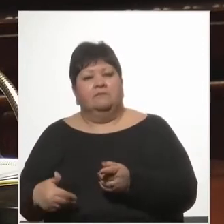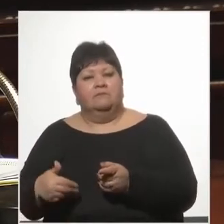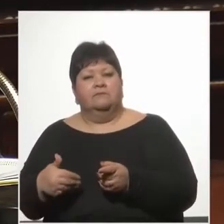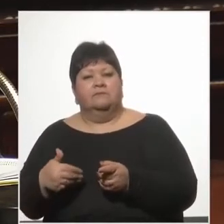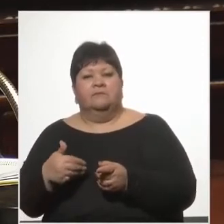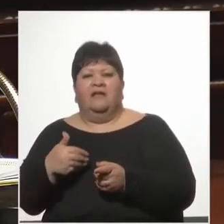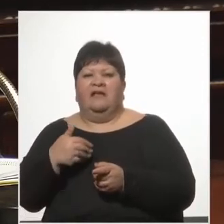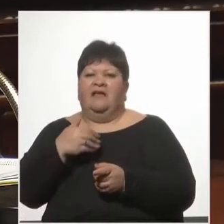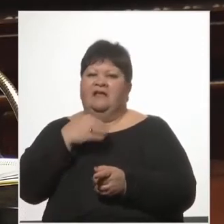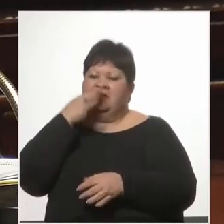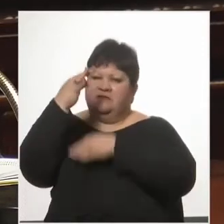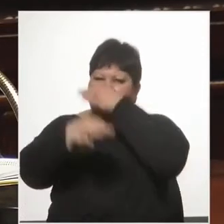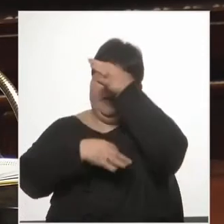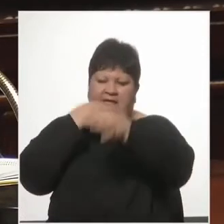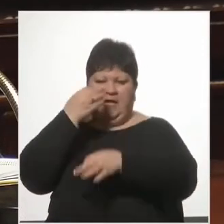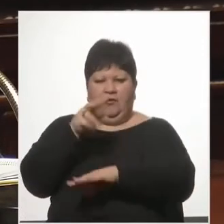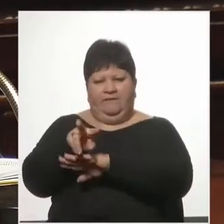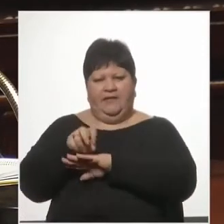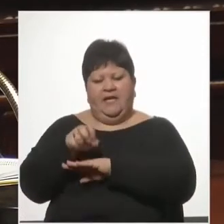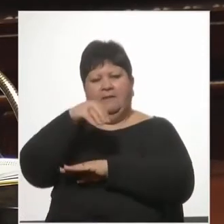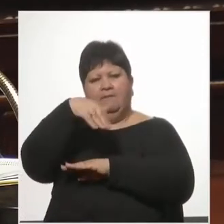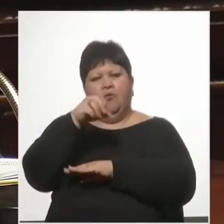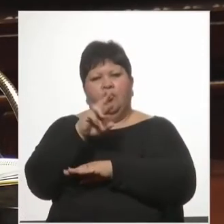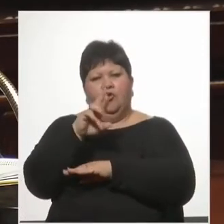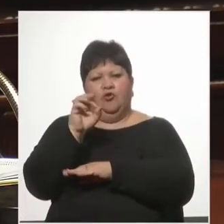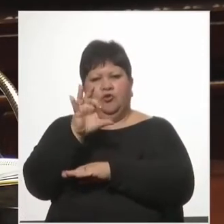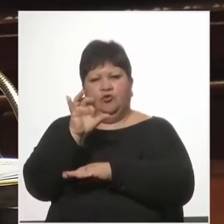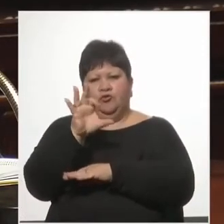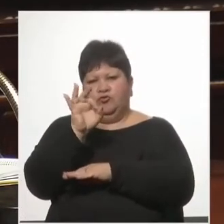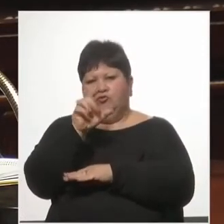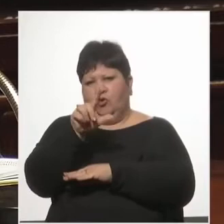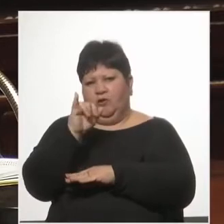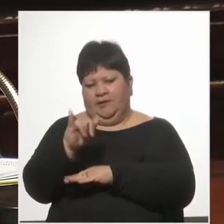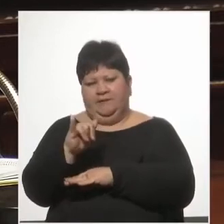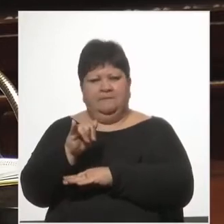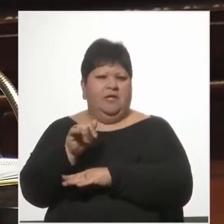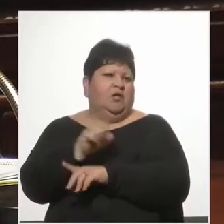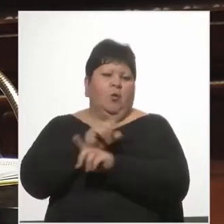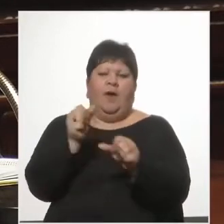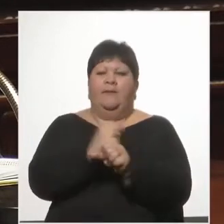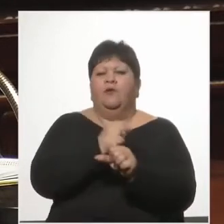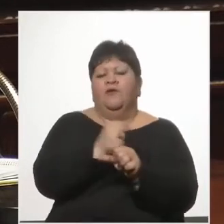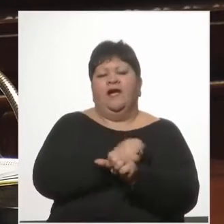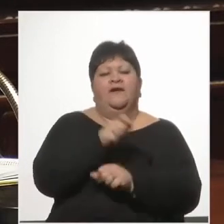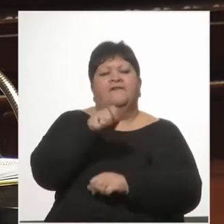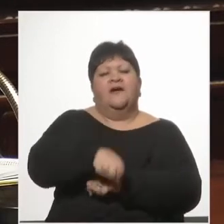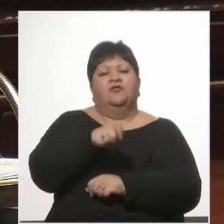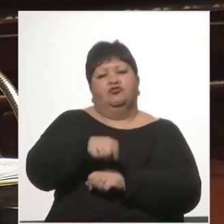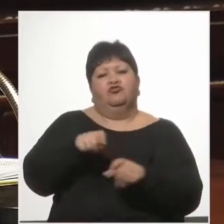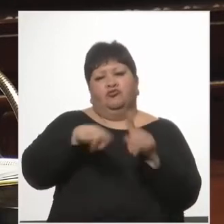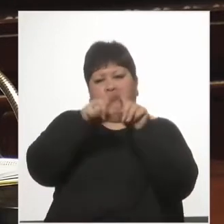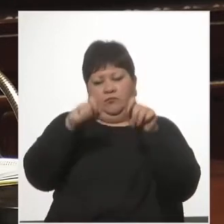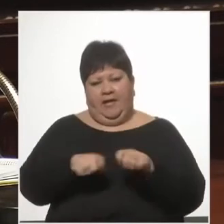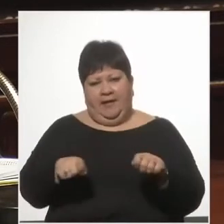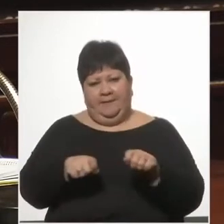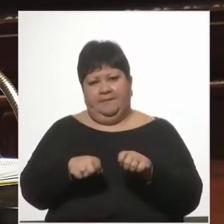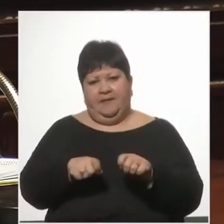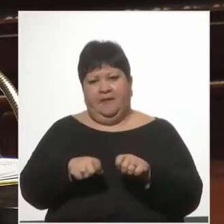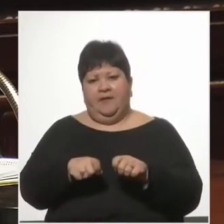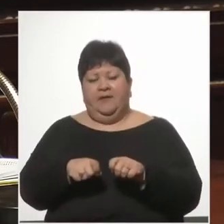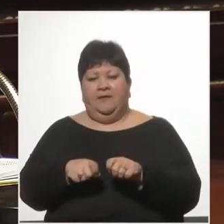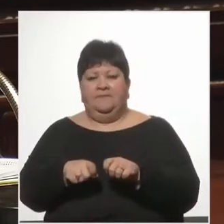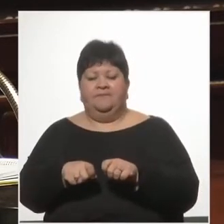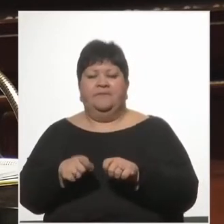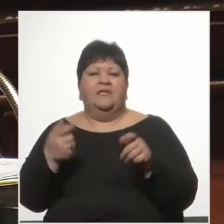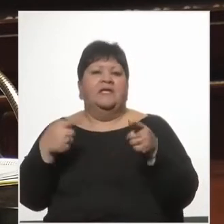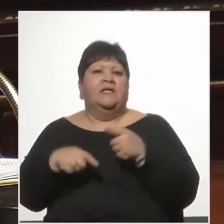al fiscal Morosoli que eran partidarias de no homologar los fallos del Tribunal de Honor. Fue la Presidencia la que ordenó esa decisión.